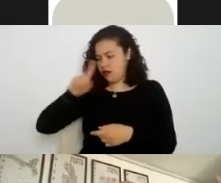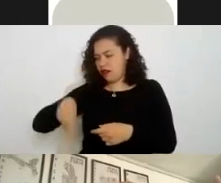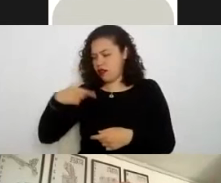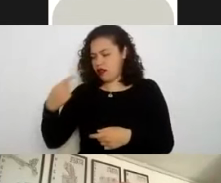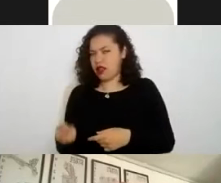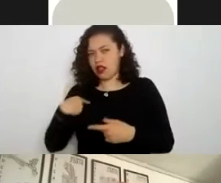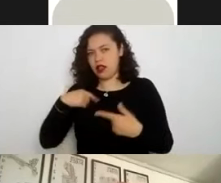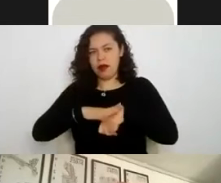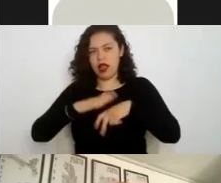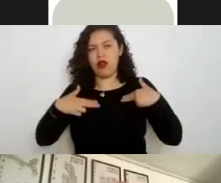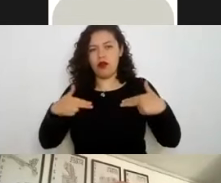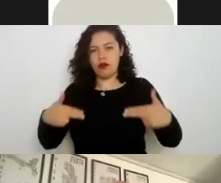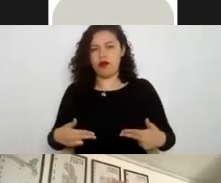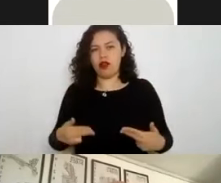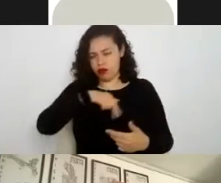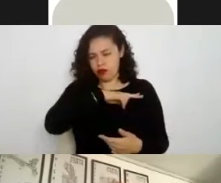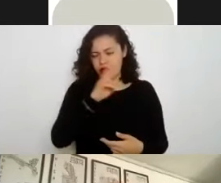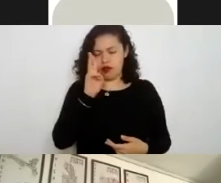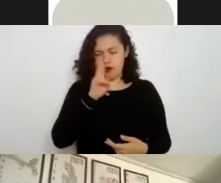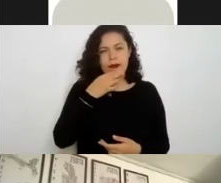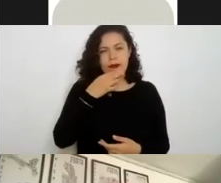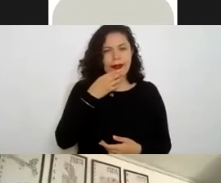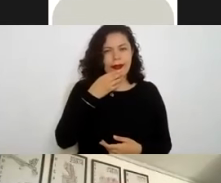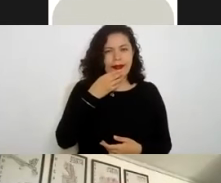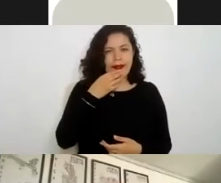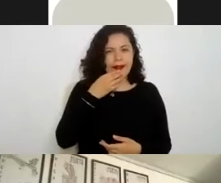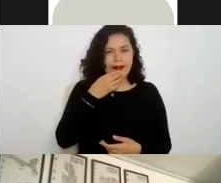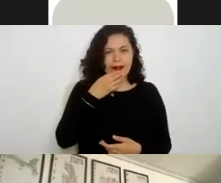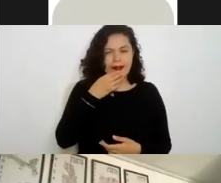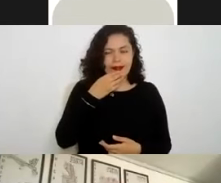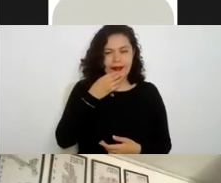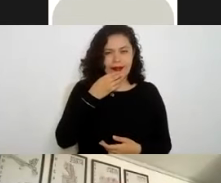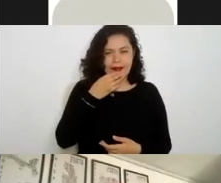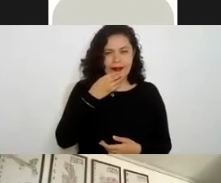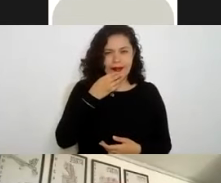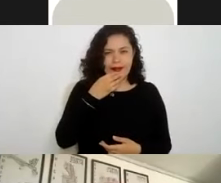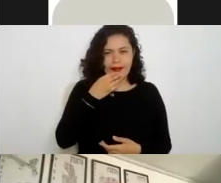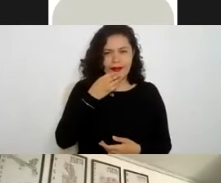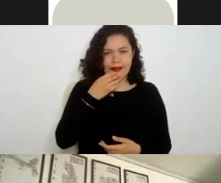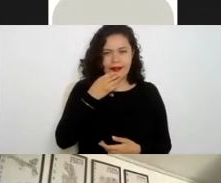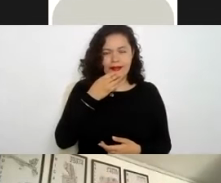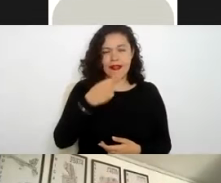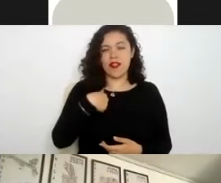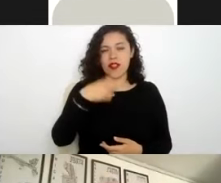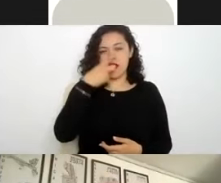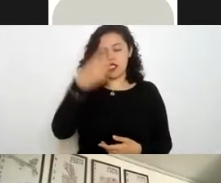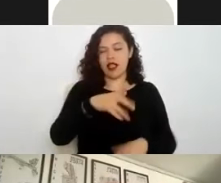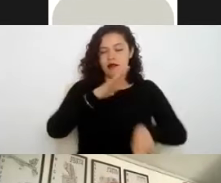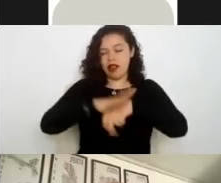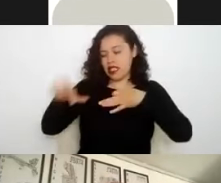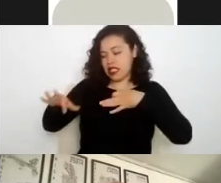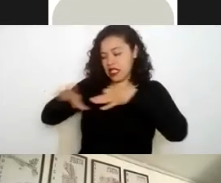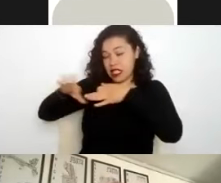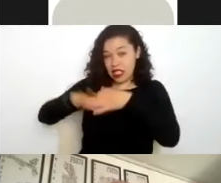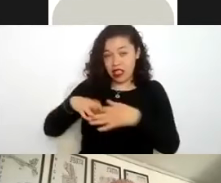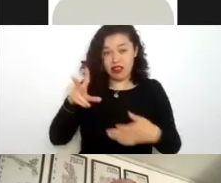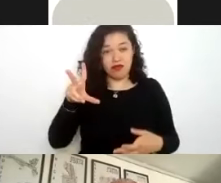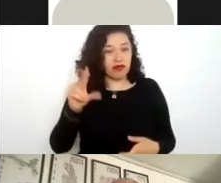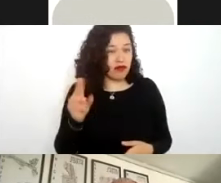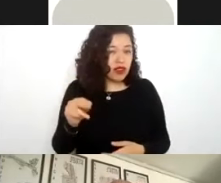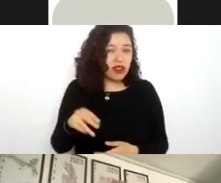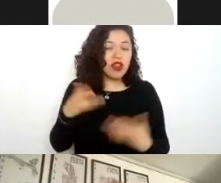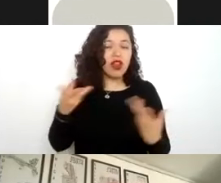humana. Entonces, muchas veces, como les decía, tristemente no tenemos esa cercanía o esa persona con, no sé,